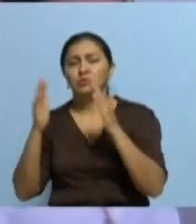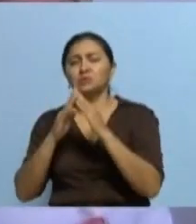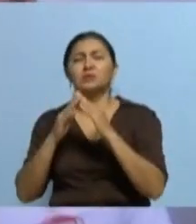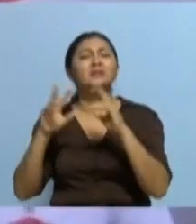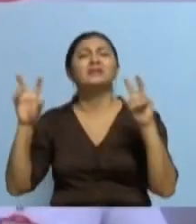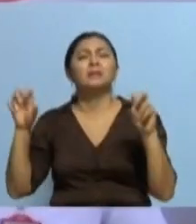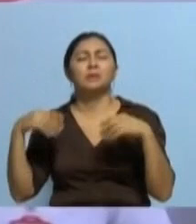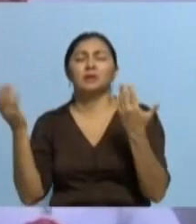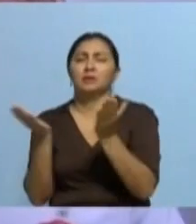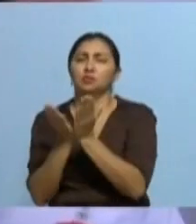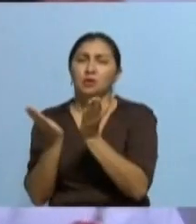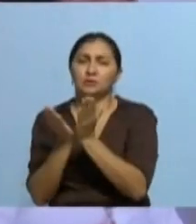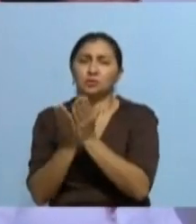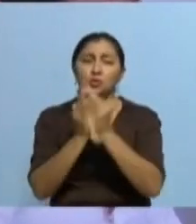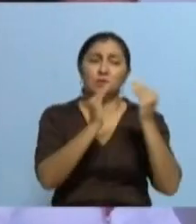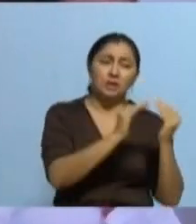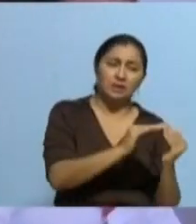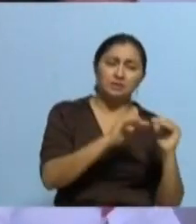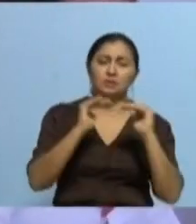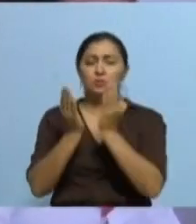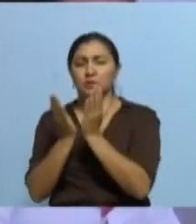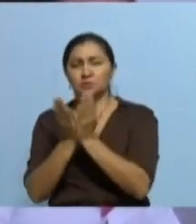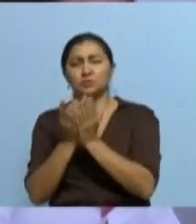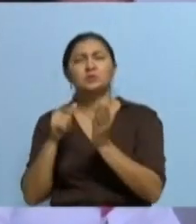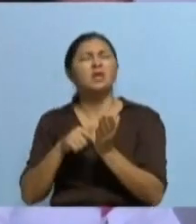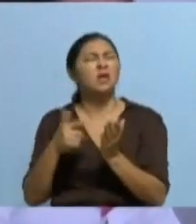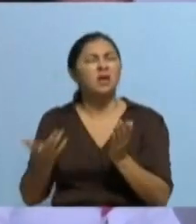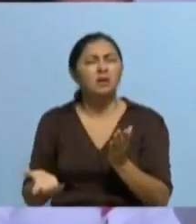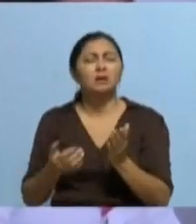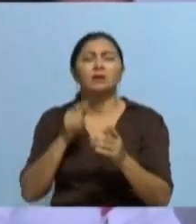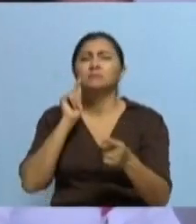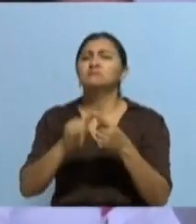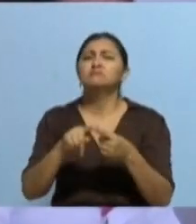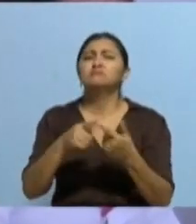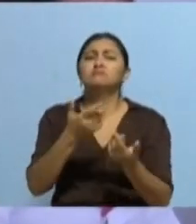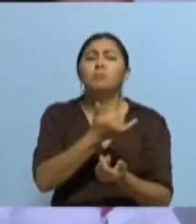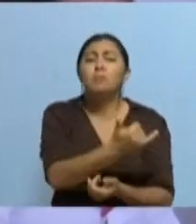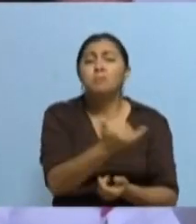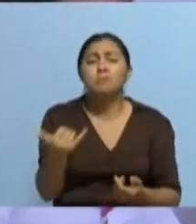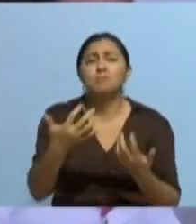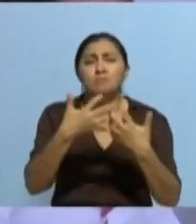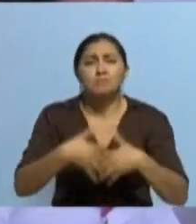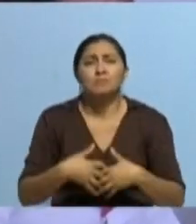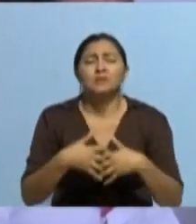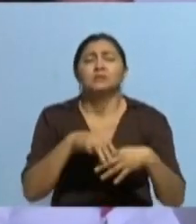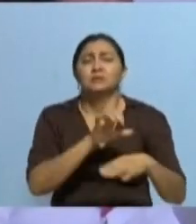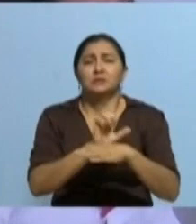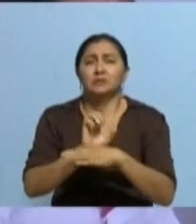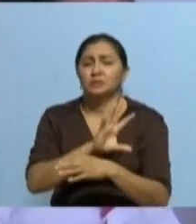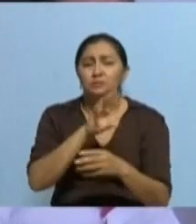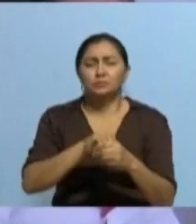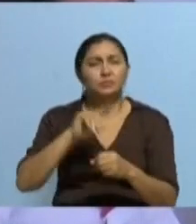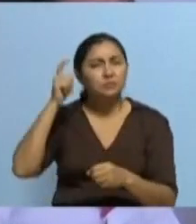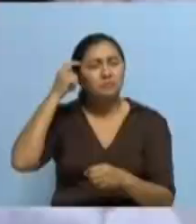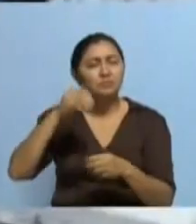venido desarrollando y que ayudan a las diferentes empresas y entidades del departamento a desarrollar sus actividades de bienestar.